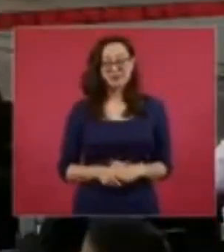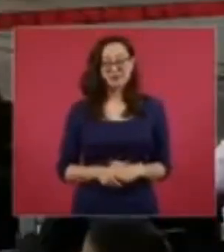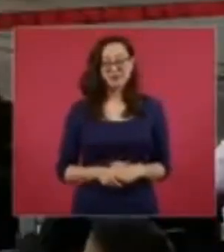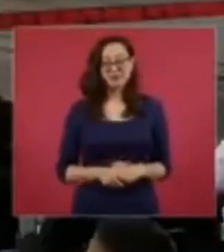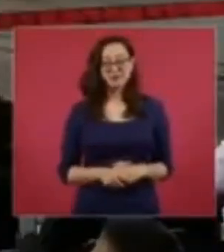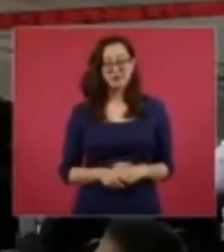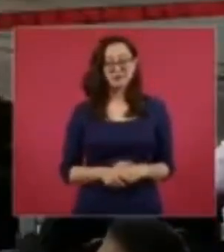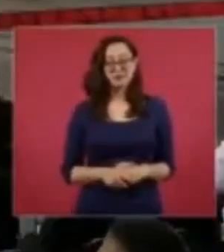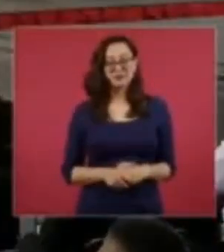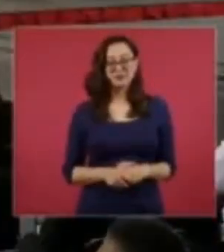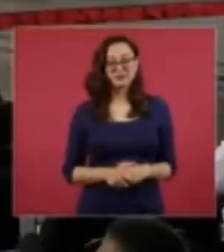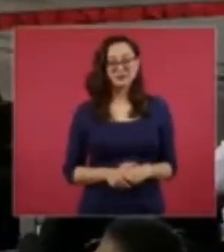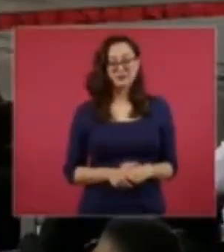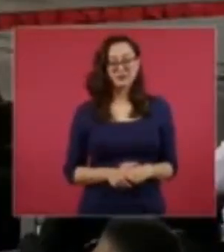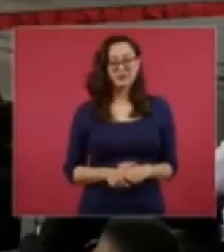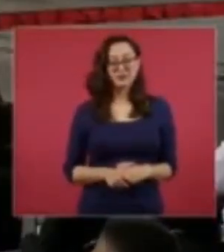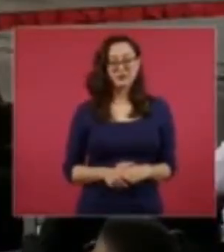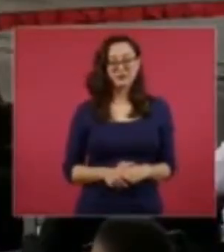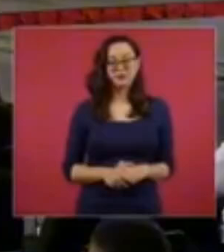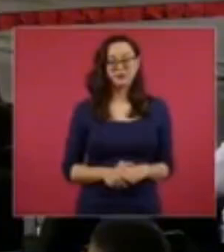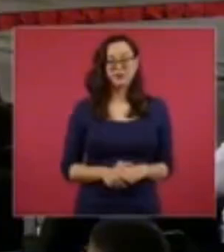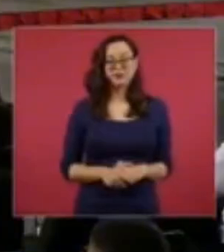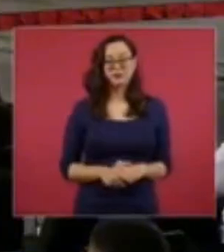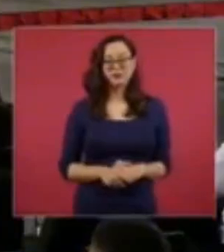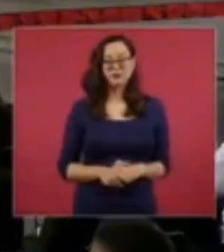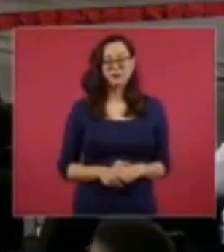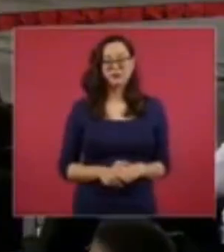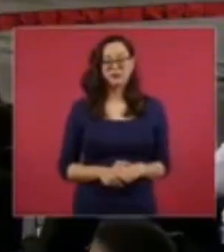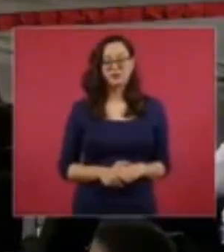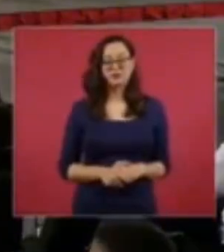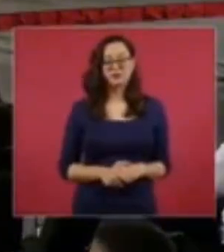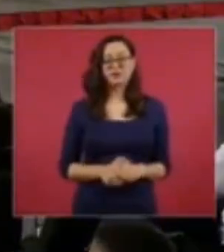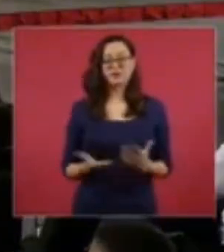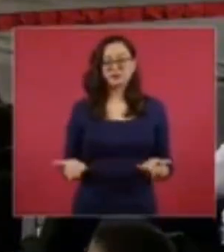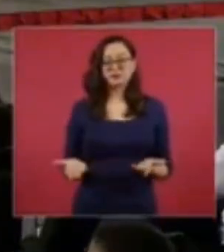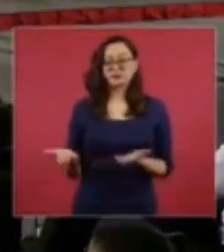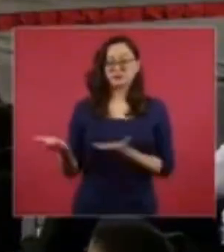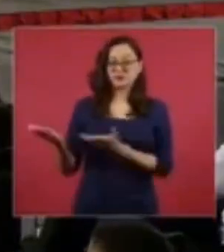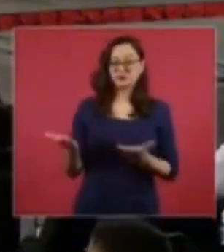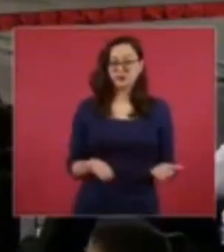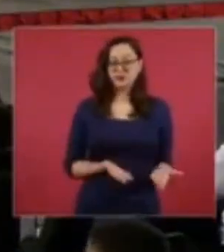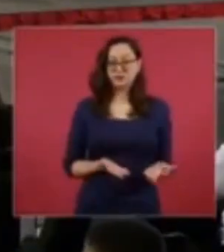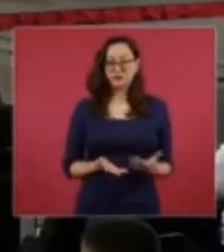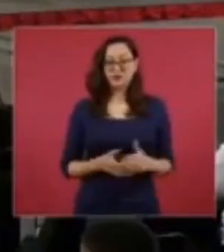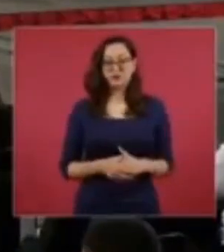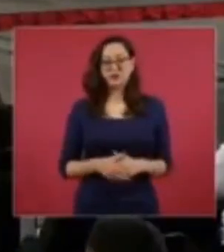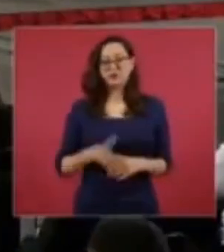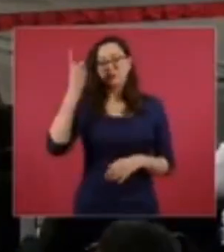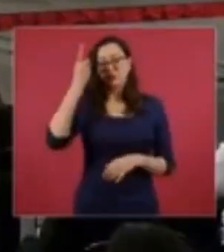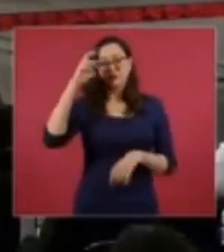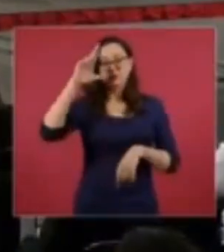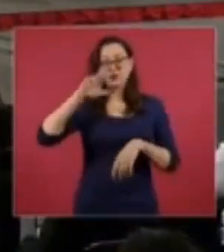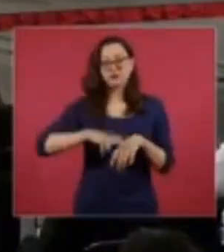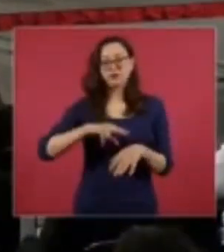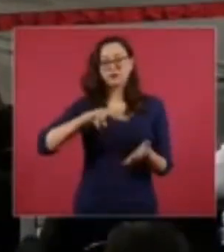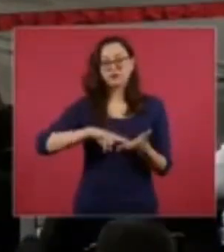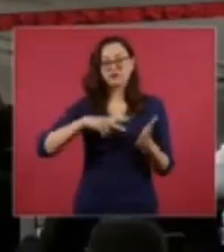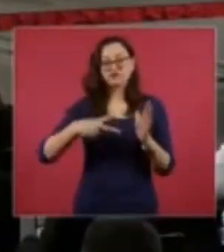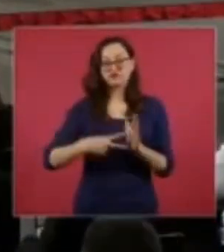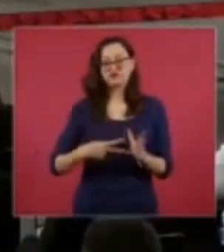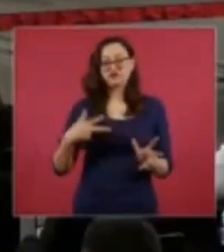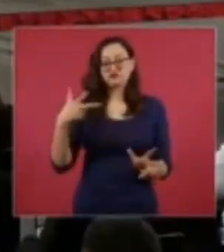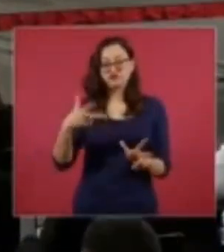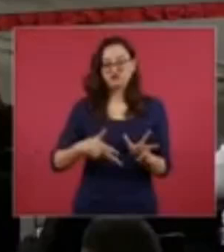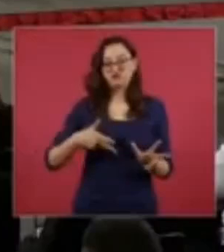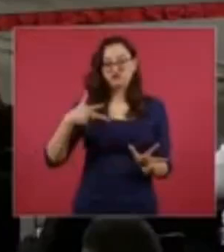presidente. Si nos acompaña, por favor, tenemos a los directores de la Ingeniería